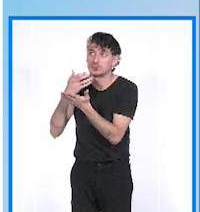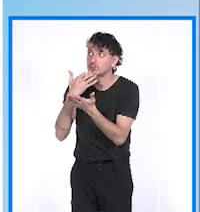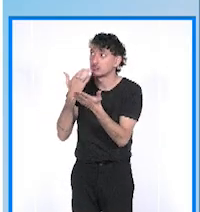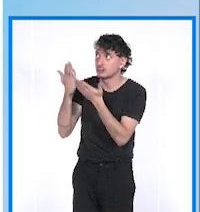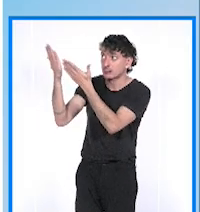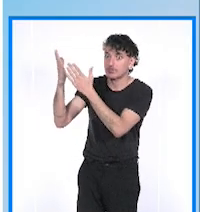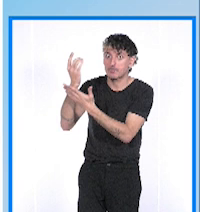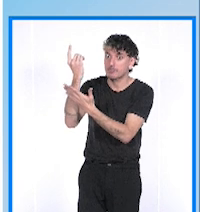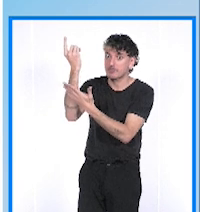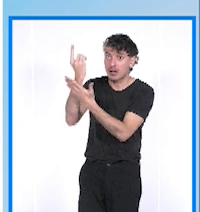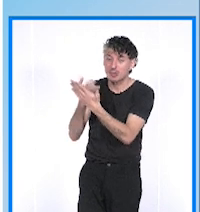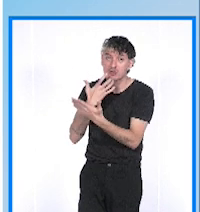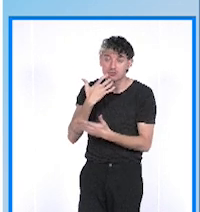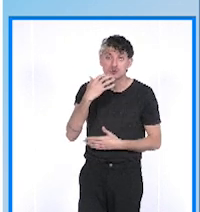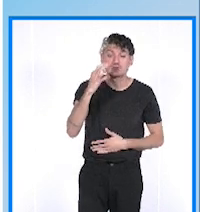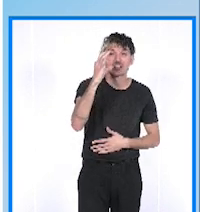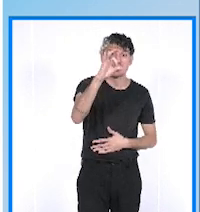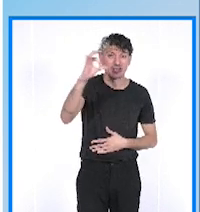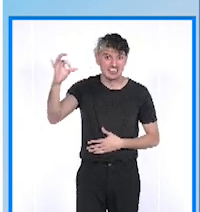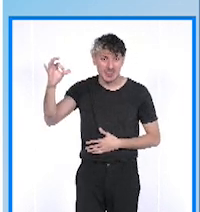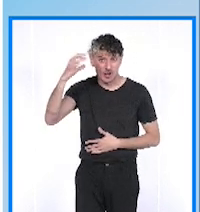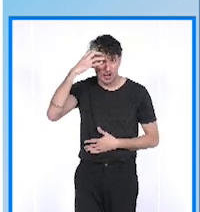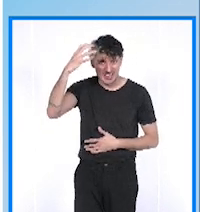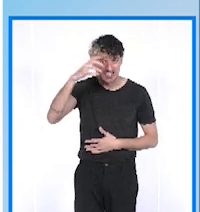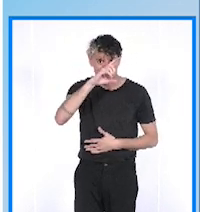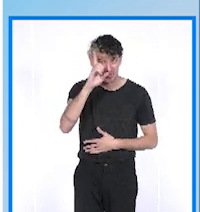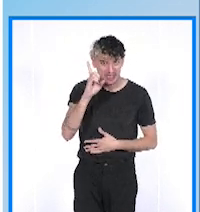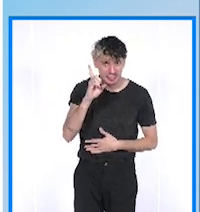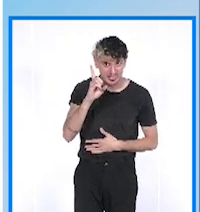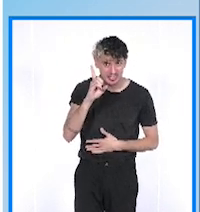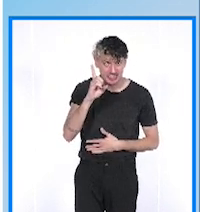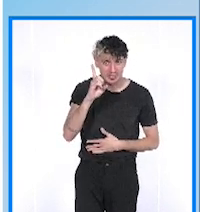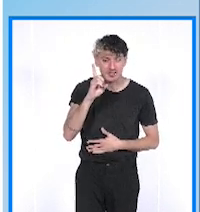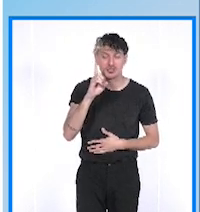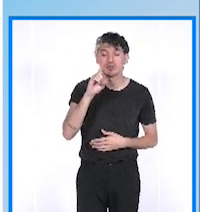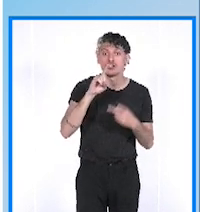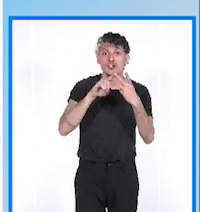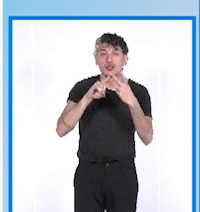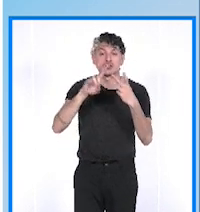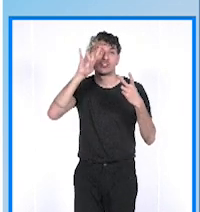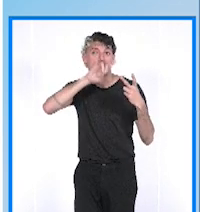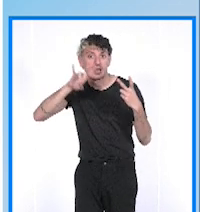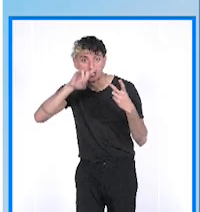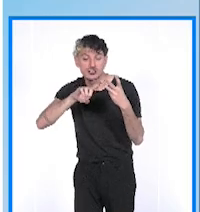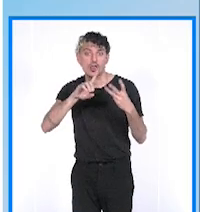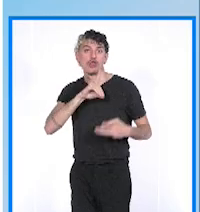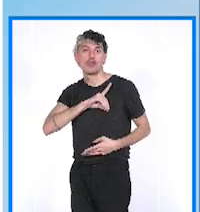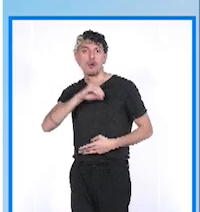mapa en en San Sebastián de los reyes en en Madrid en la orotava en en Canarias en don Benito